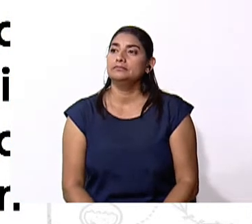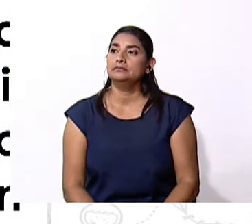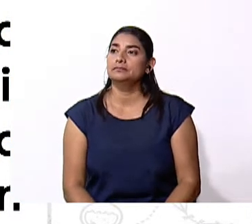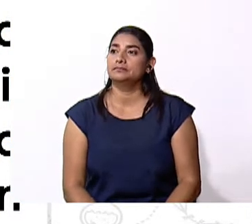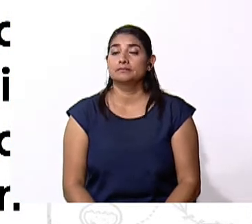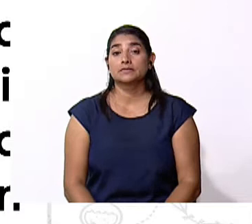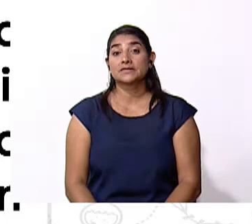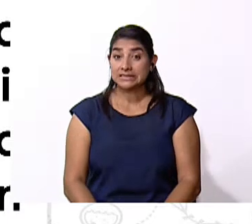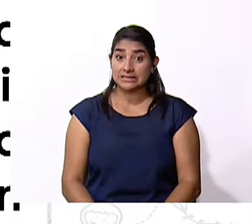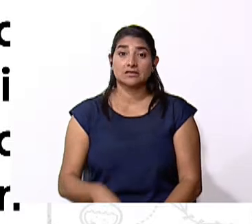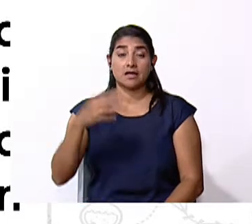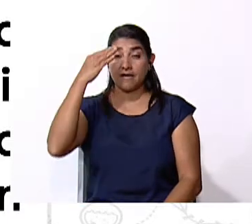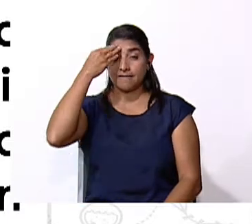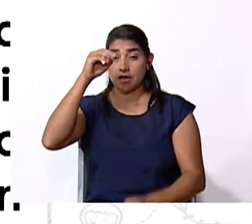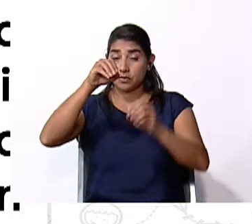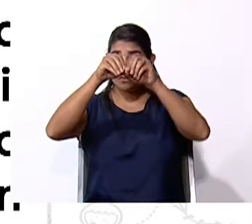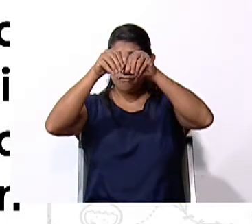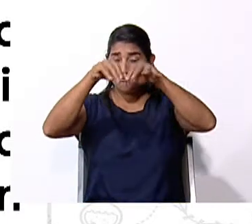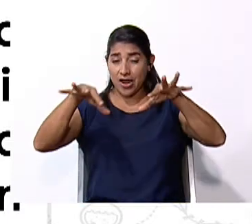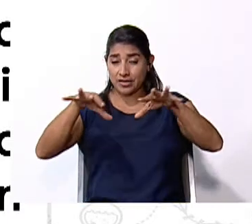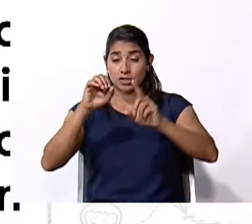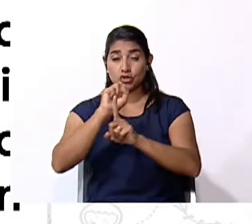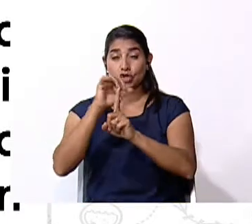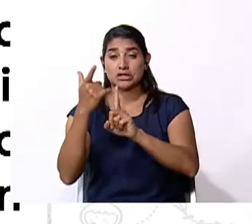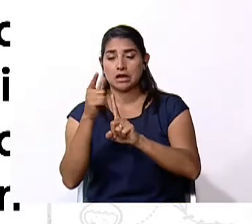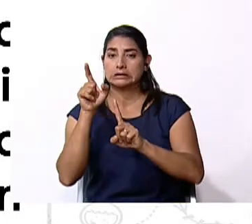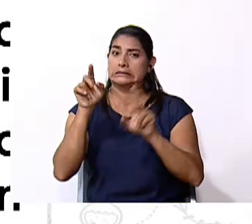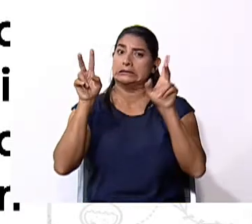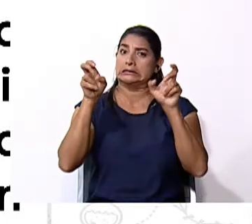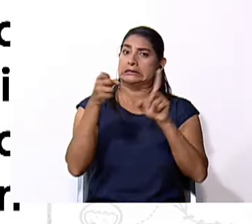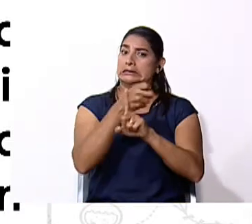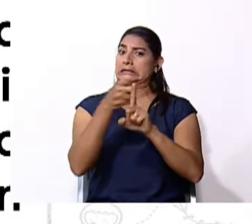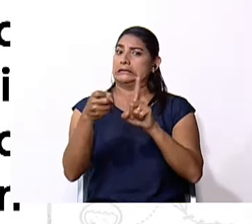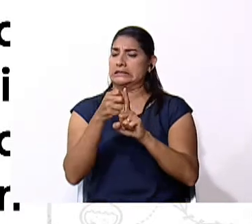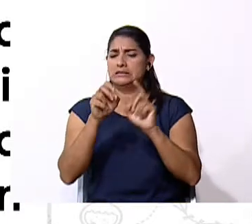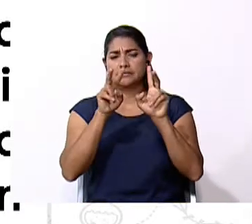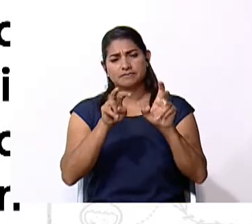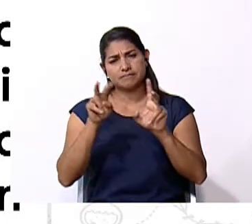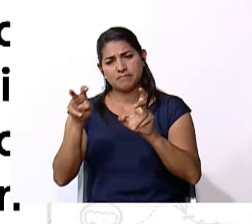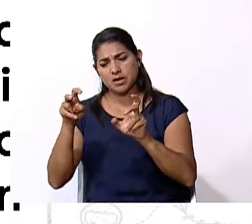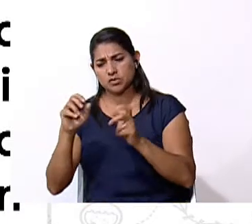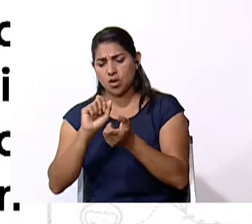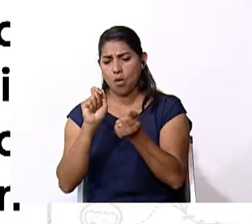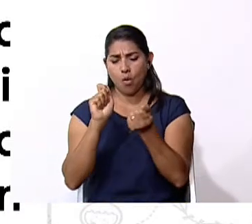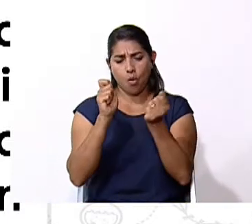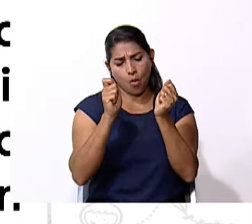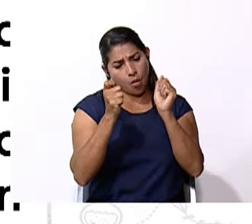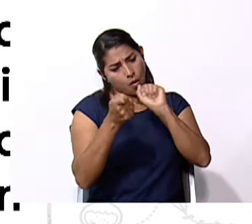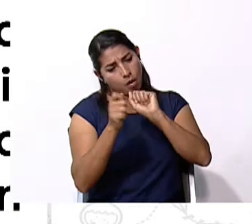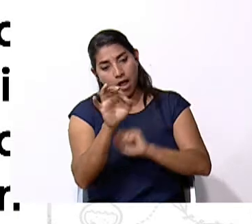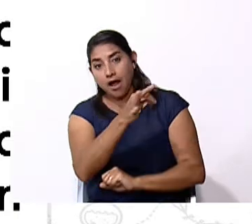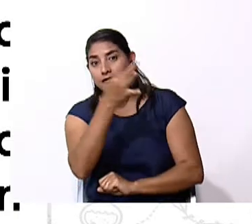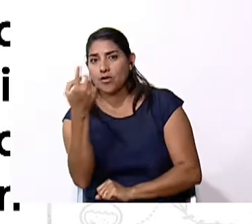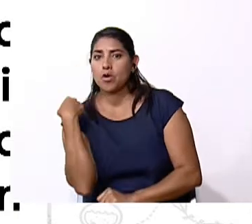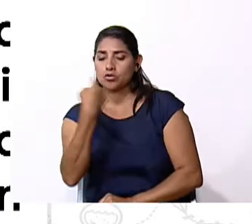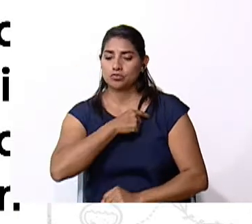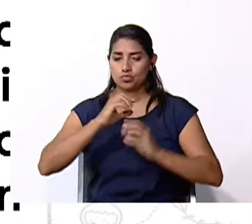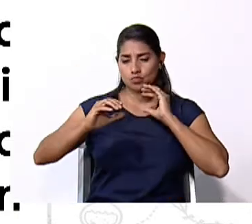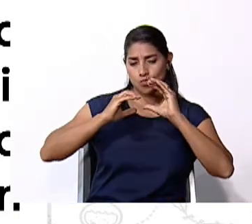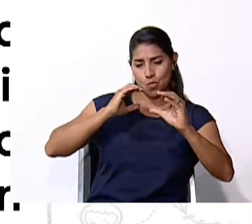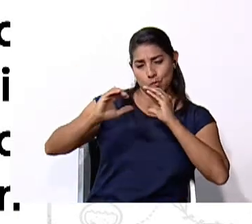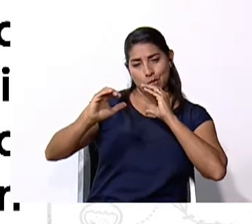Las redes sociales. Es un tema polémico el cómo las redes sociales están cambiando la manera en que nos